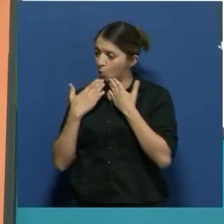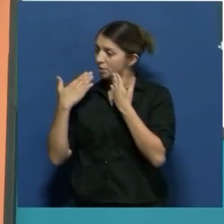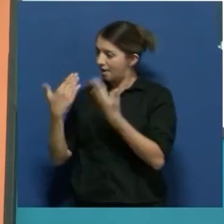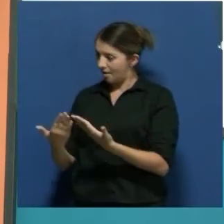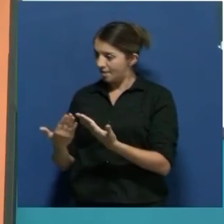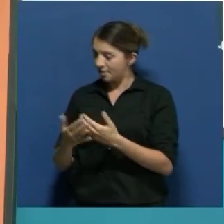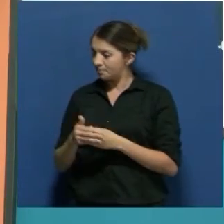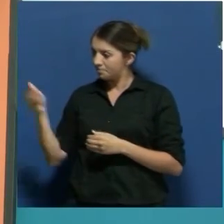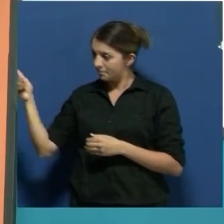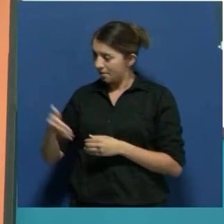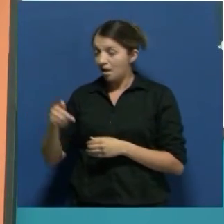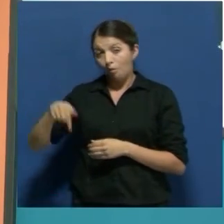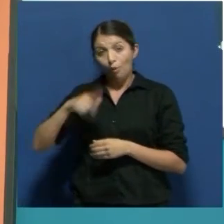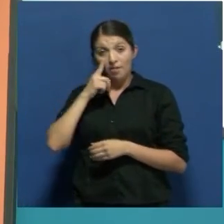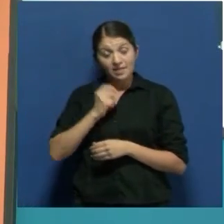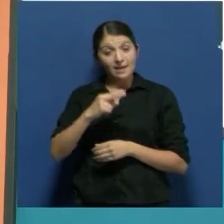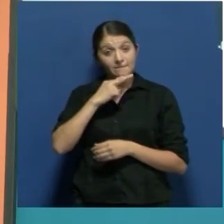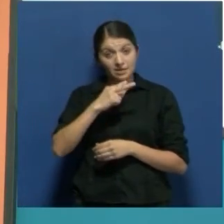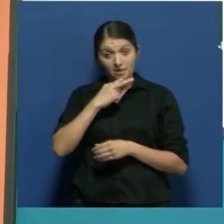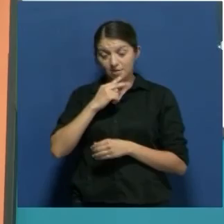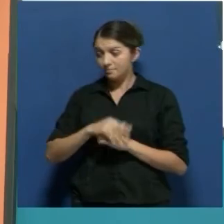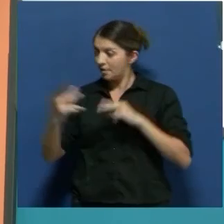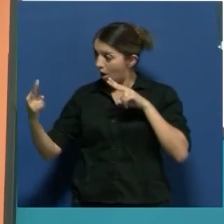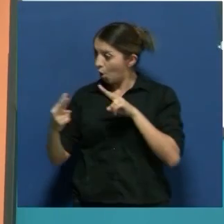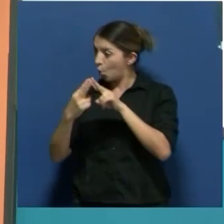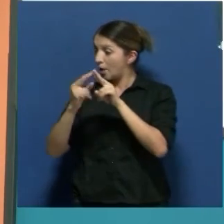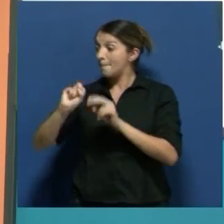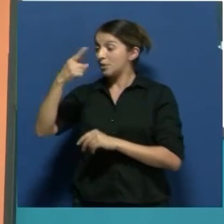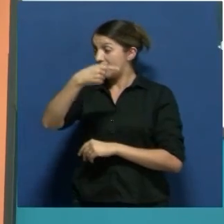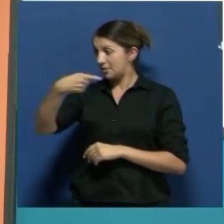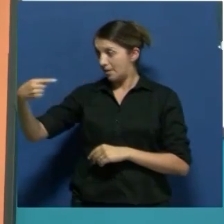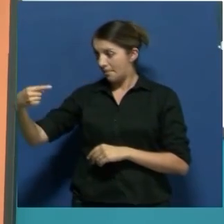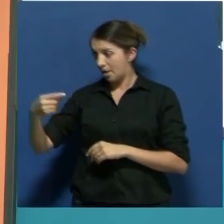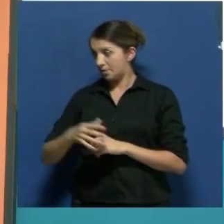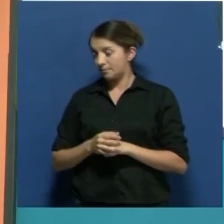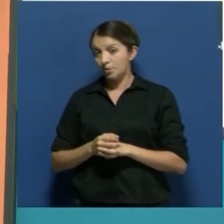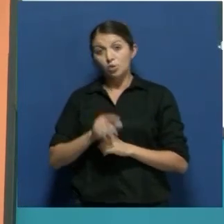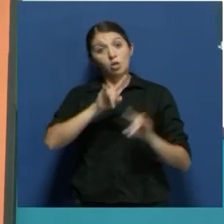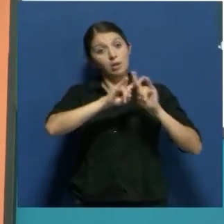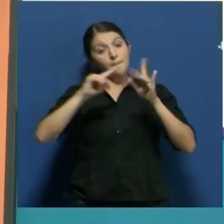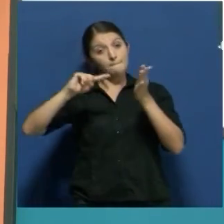mucho por la columna APD de este día viernes. Nos reencontramos la semana que viene y atentos al portal a